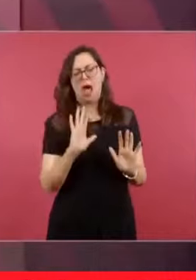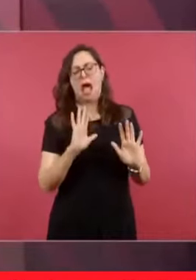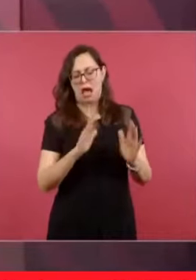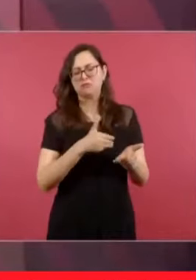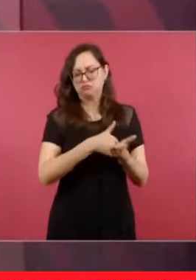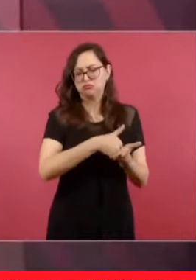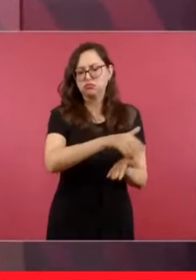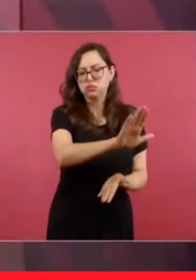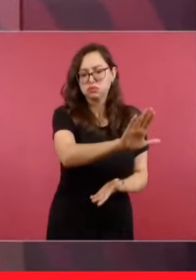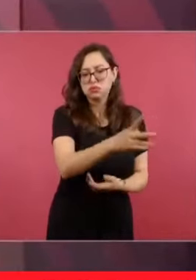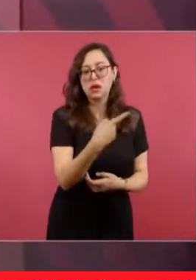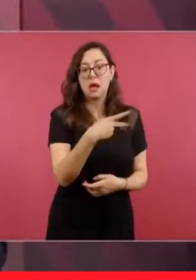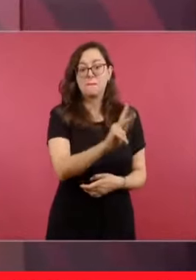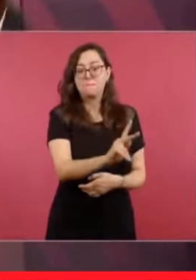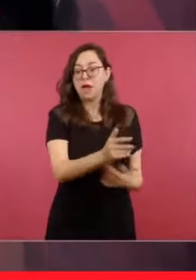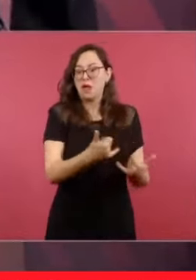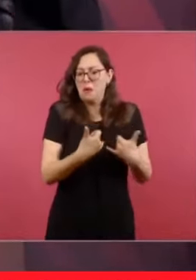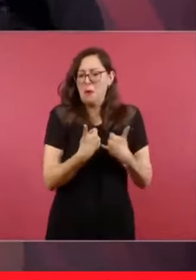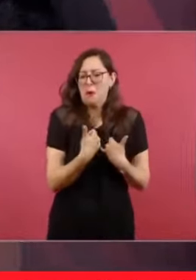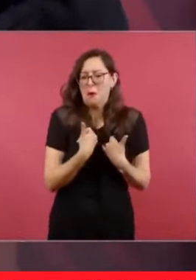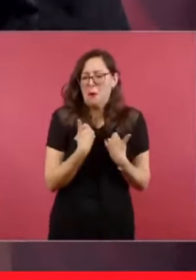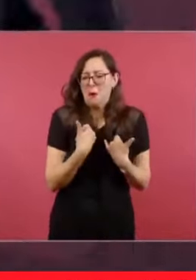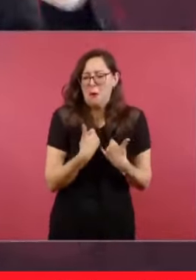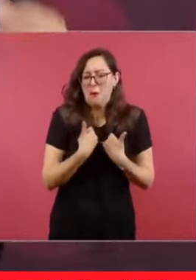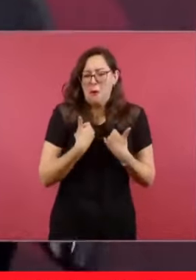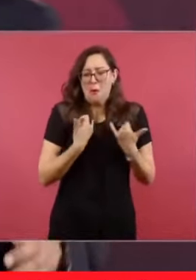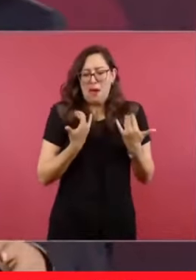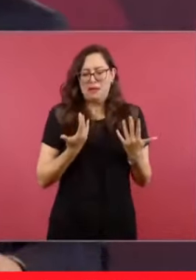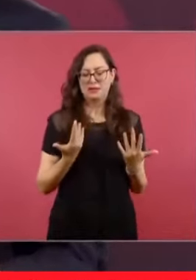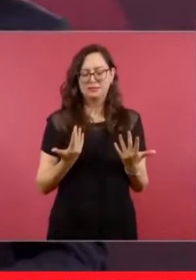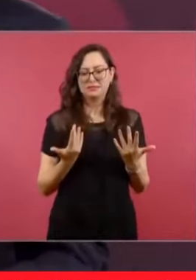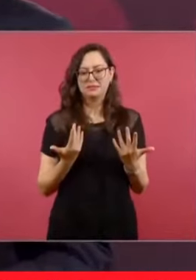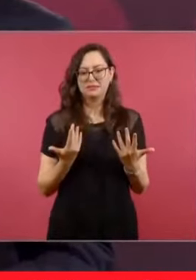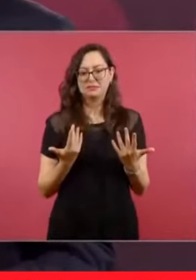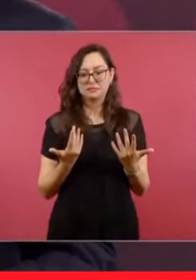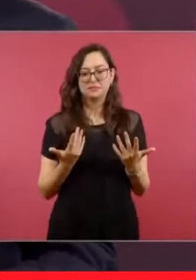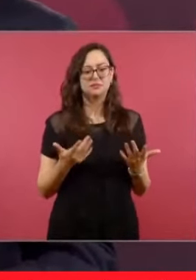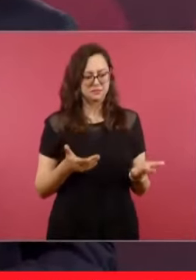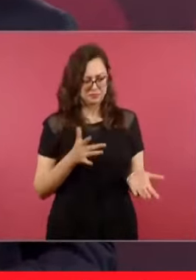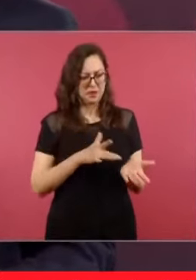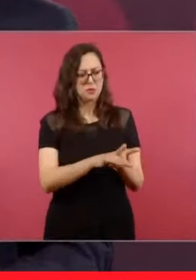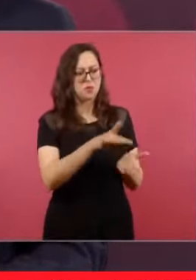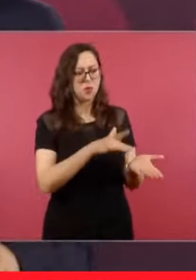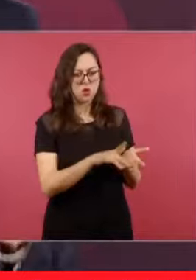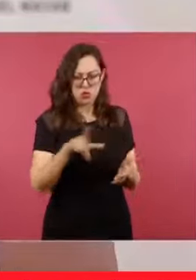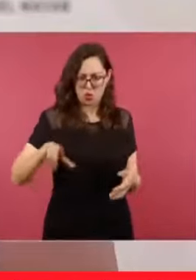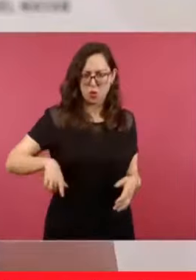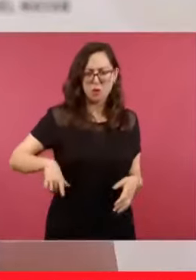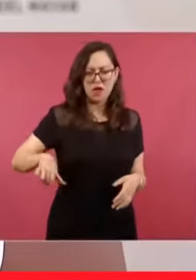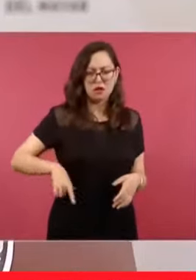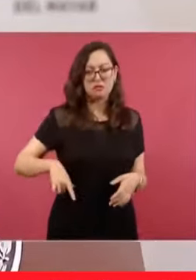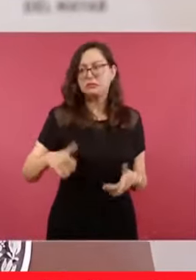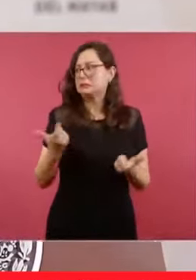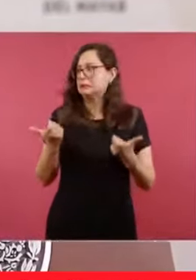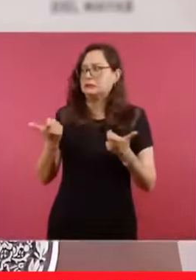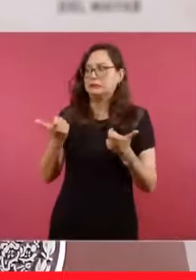becas si Claro voluntario pero no